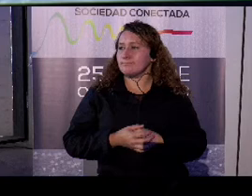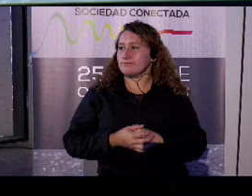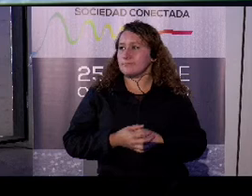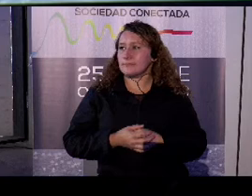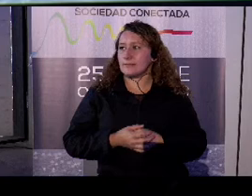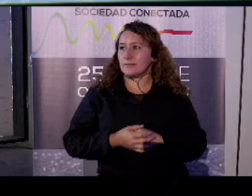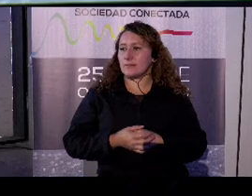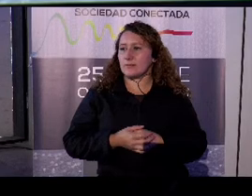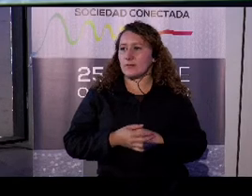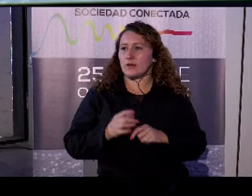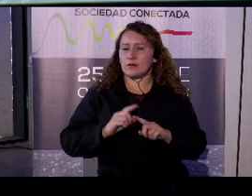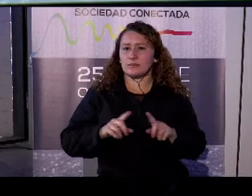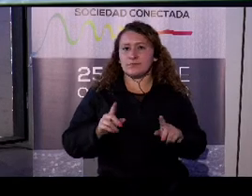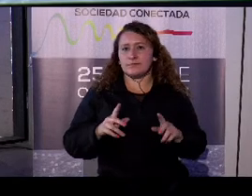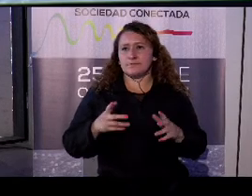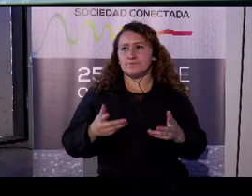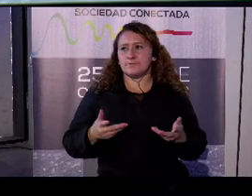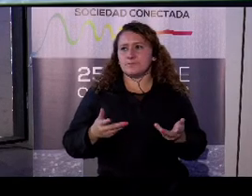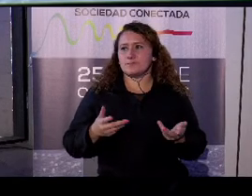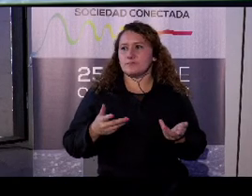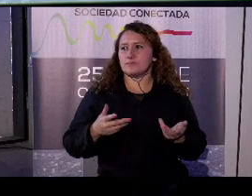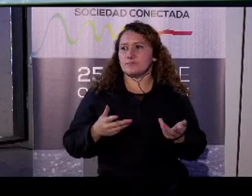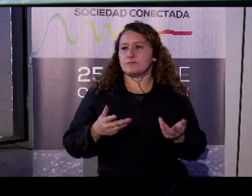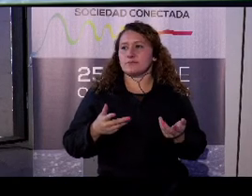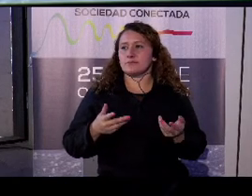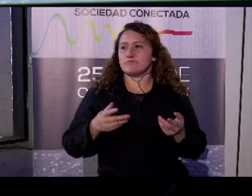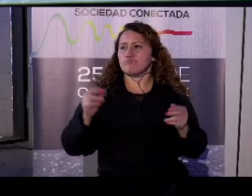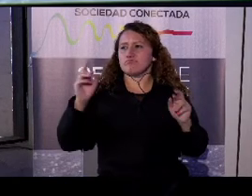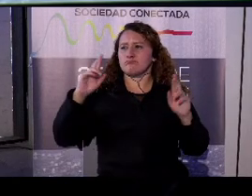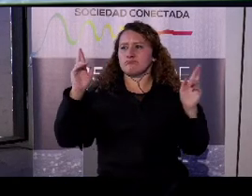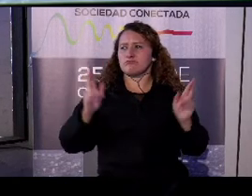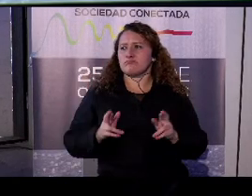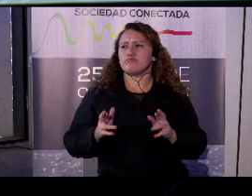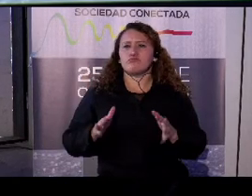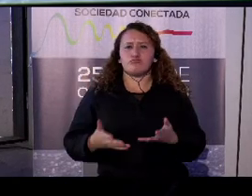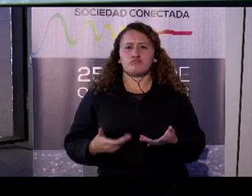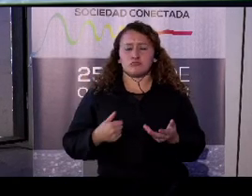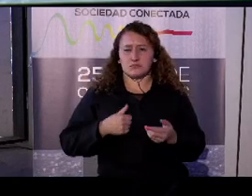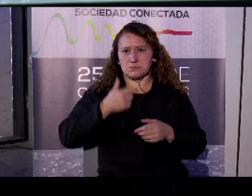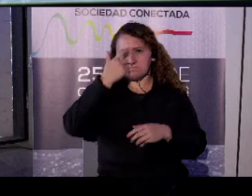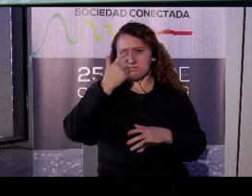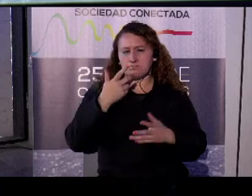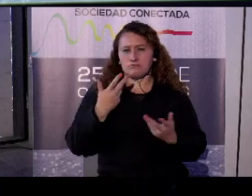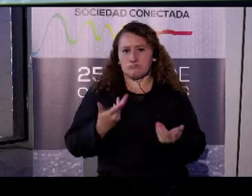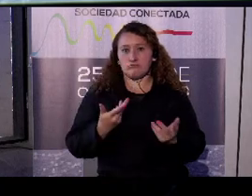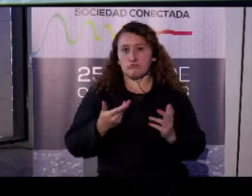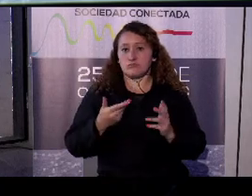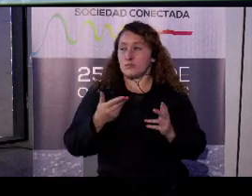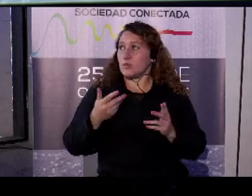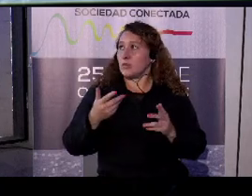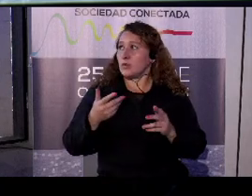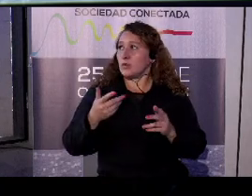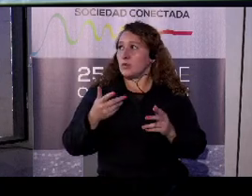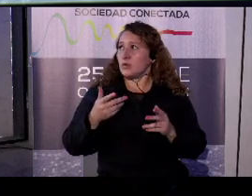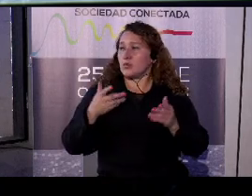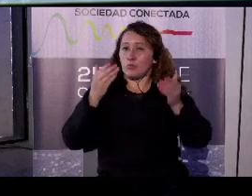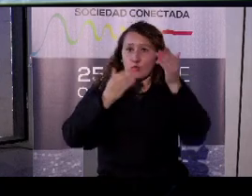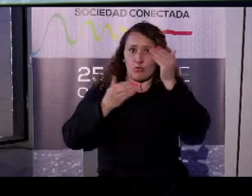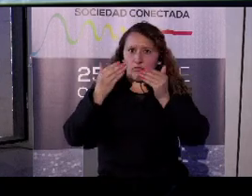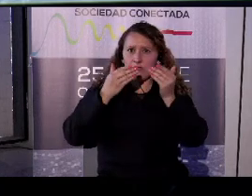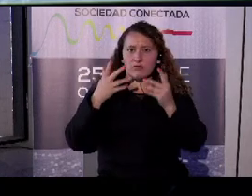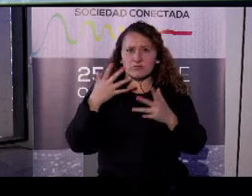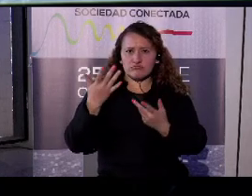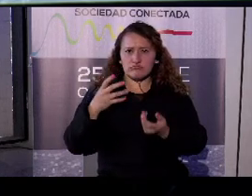dirección pero para resumir yo diría que las capacidades de la simulaciones es apoyar